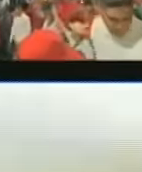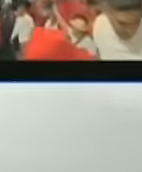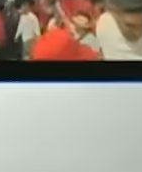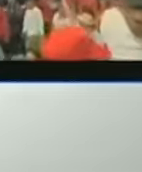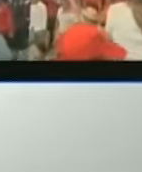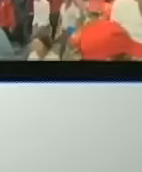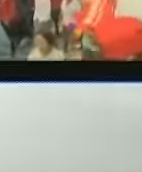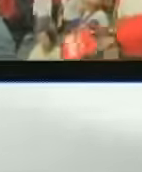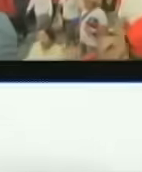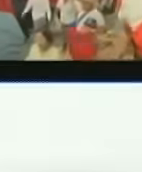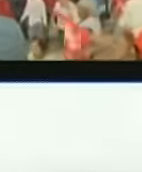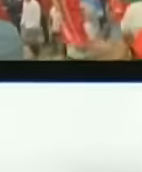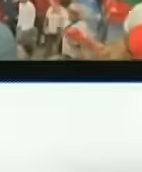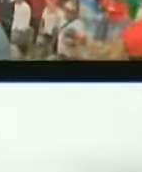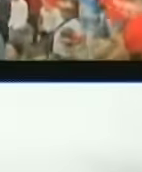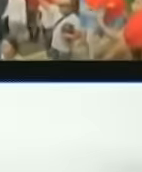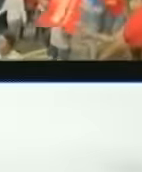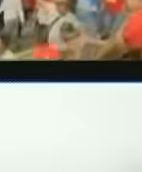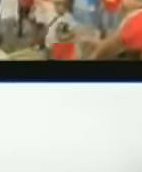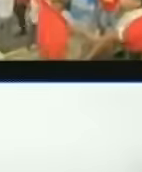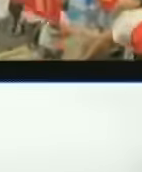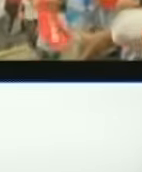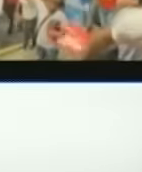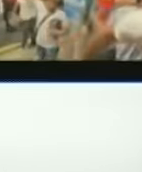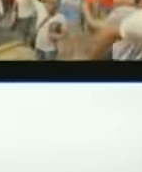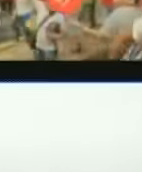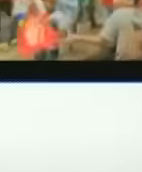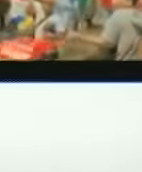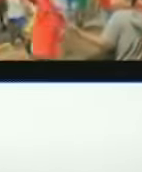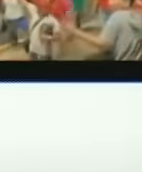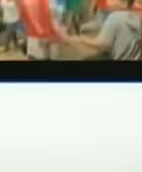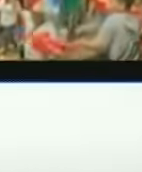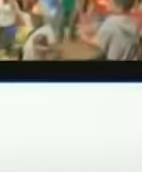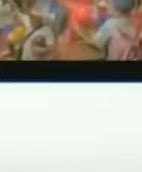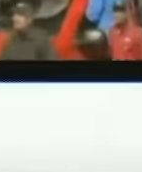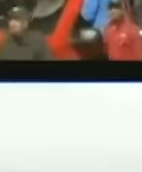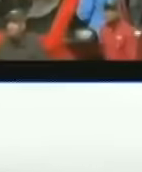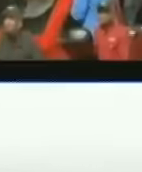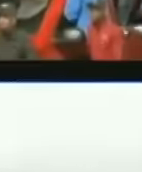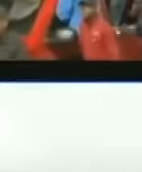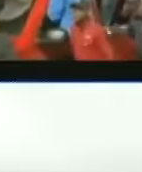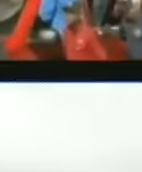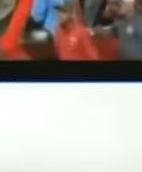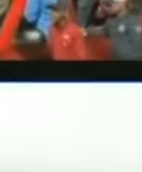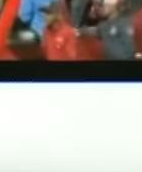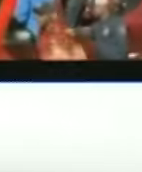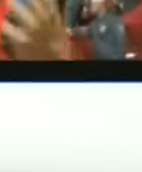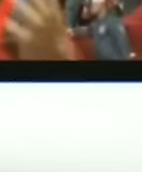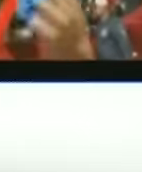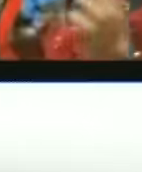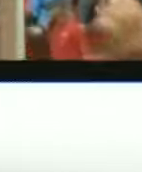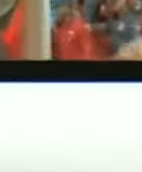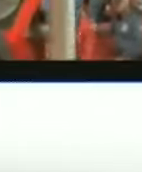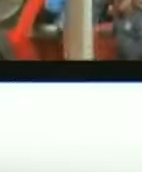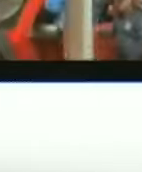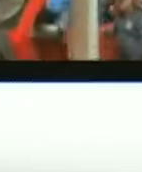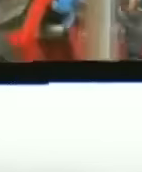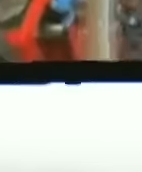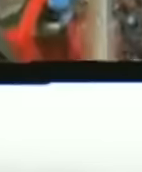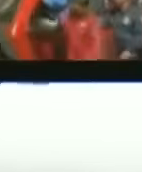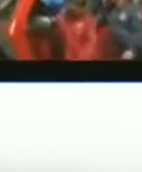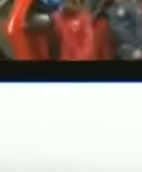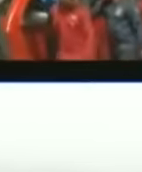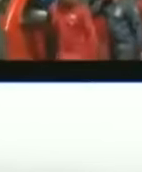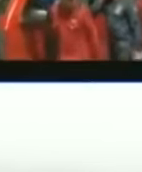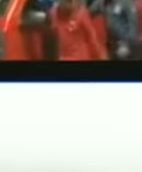servir al pueblo de la mejor manera. Los tiempos duros,